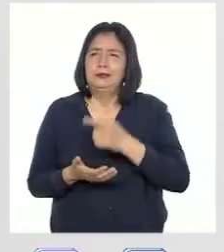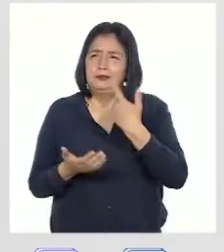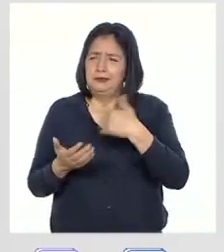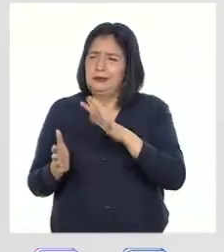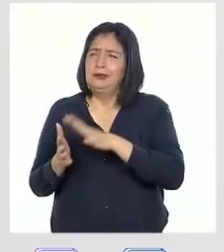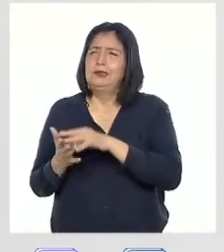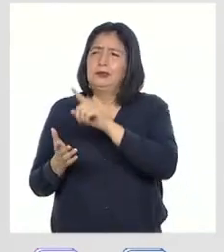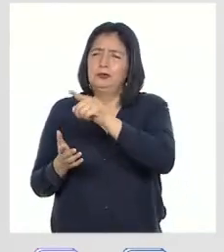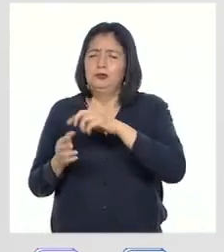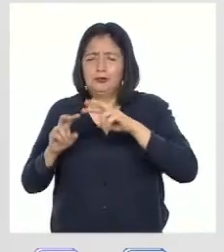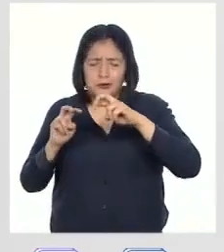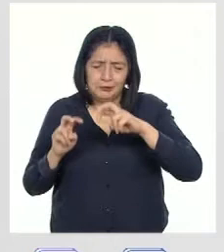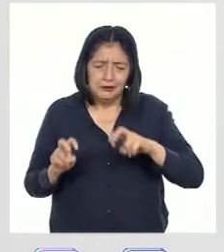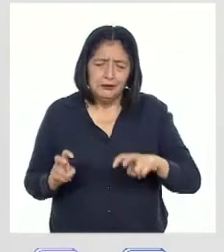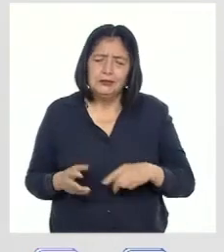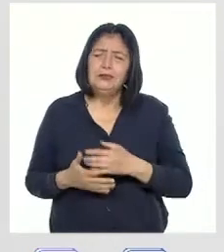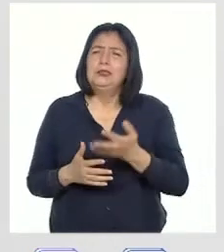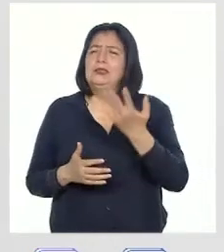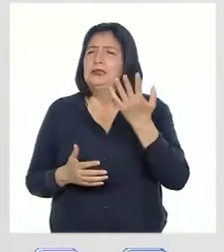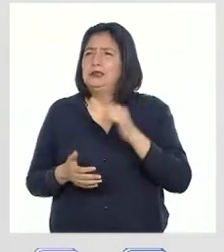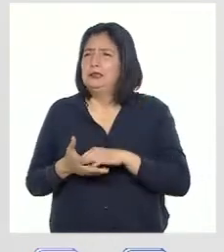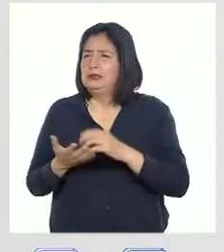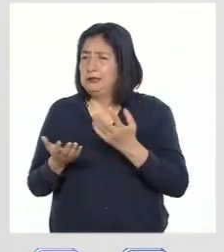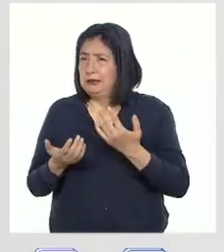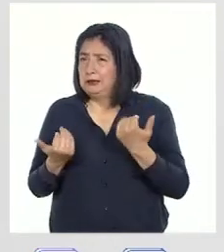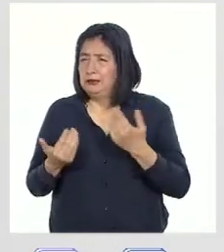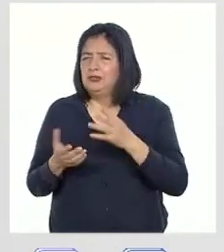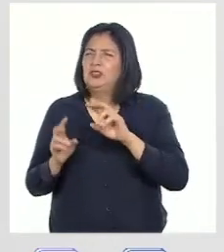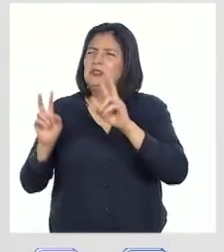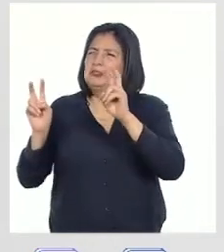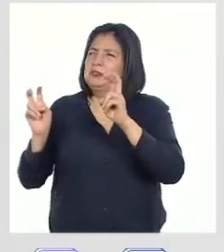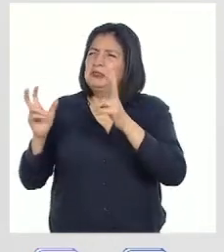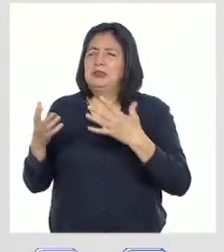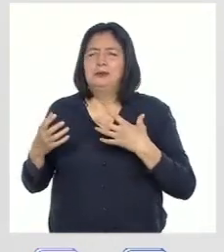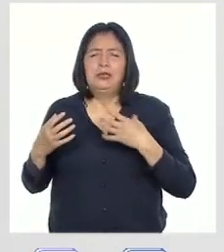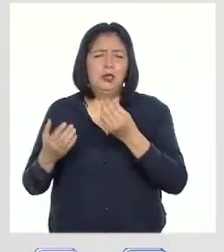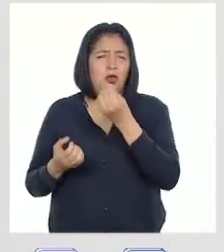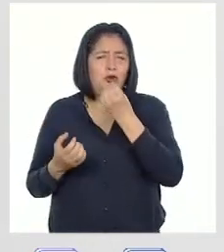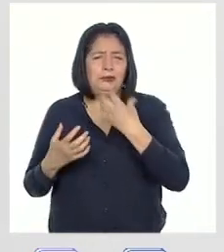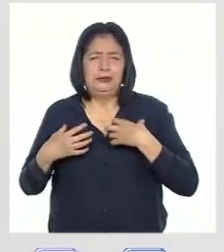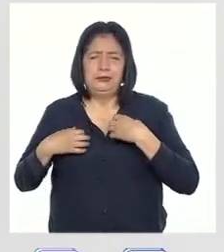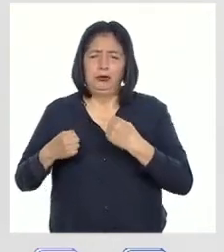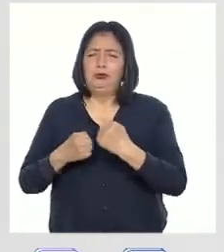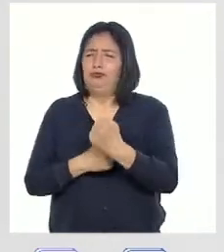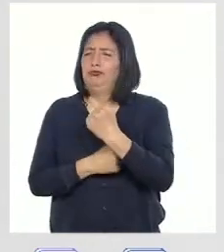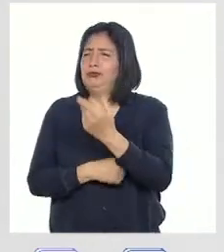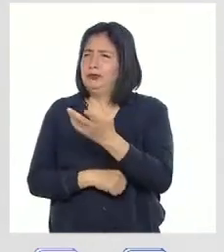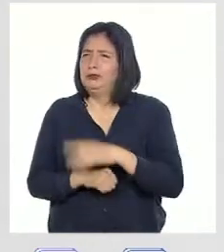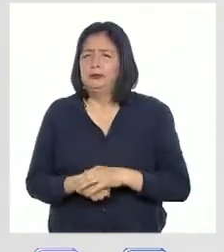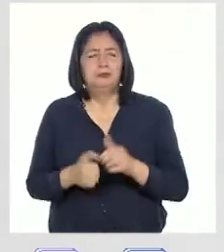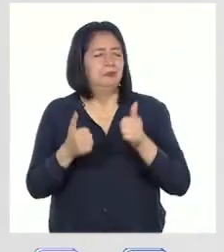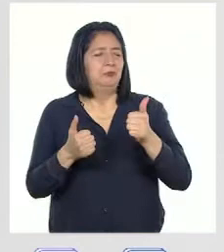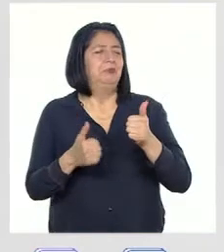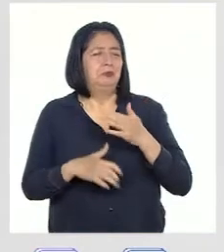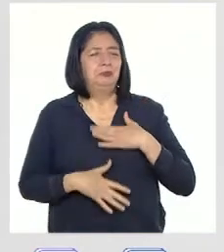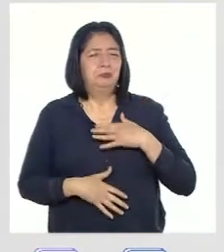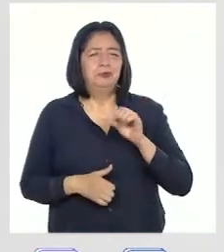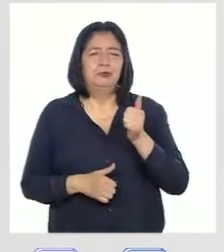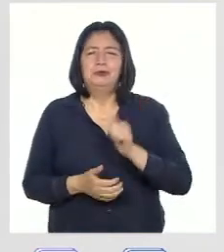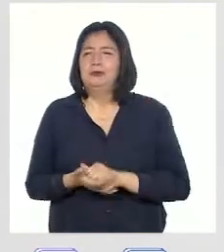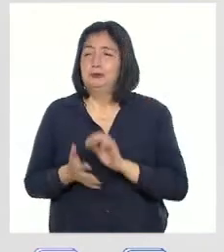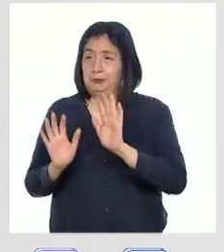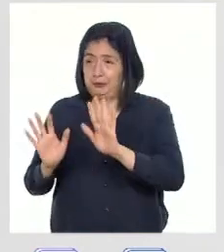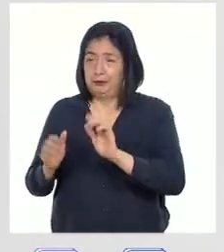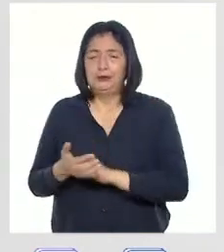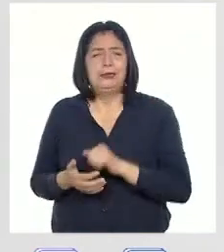que has estado averiguando en los últimos días sobre alimentación saludable y nutritiva? Encantada, profesor.